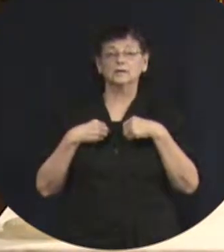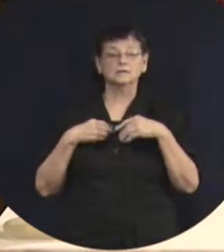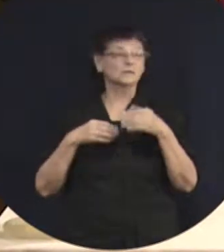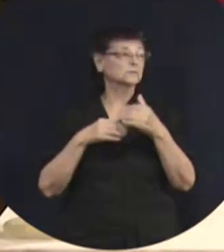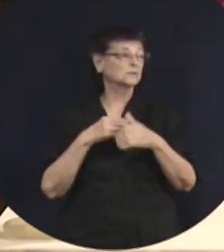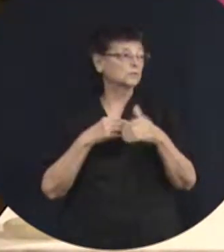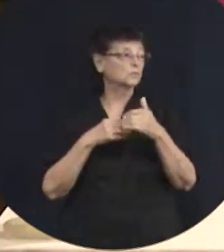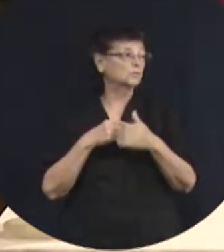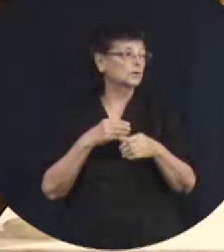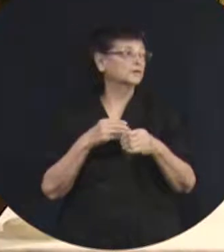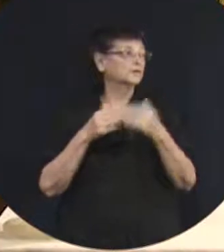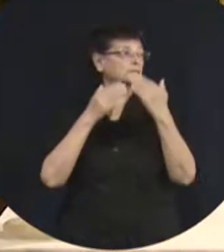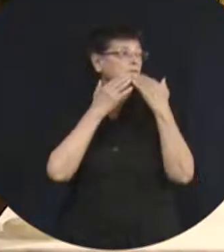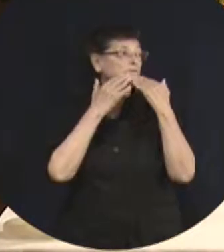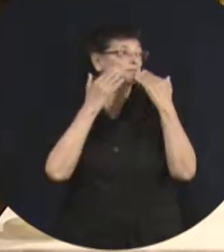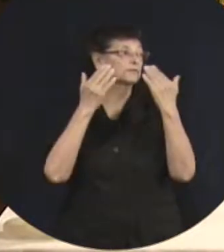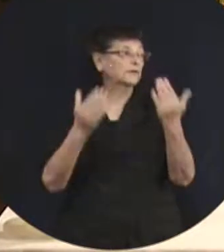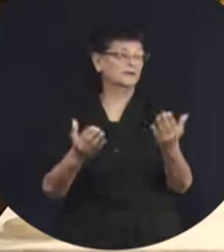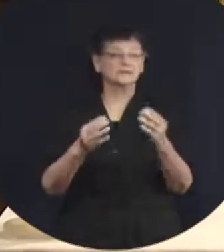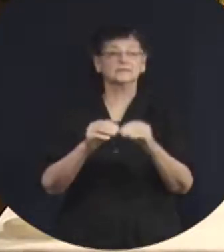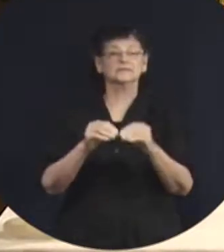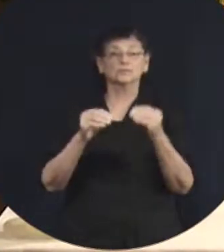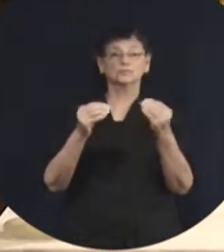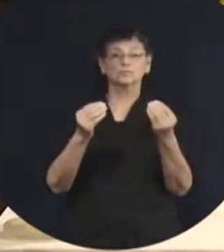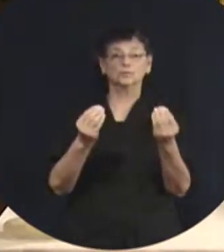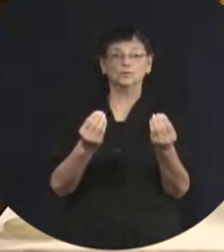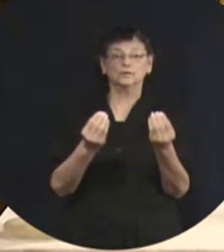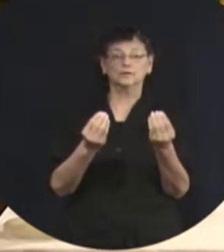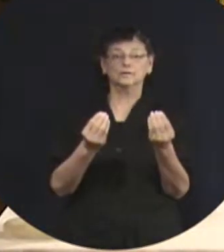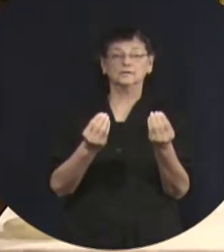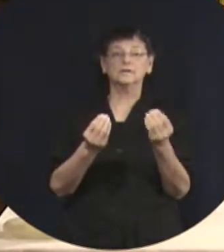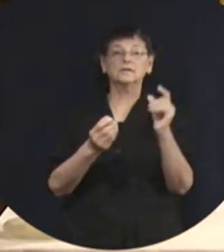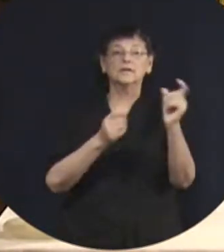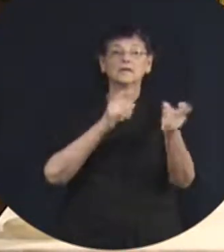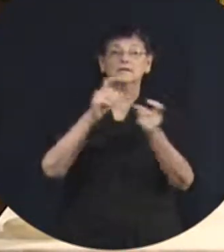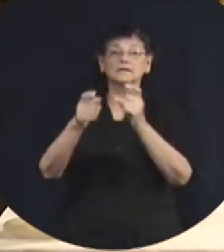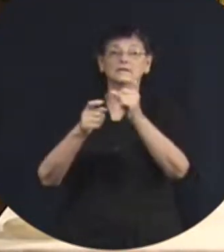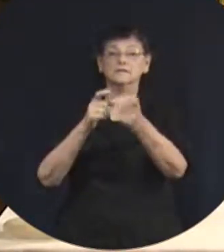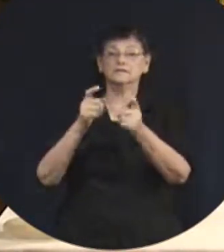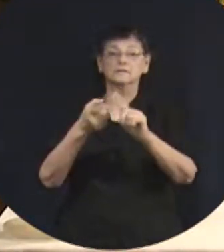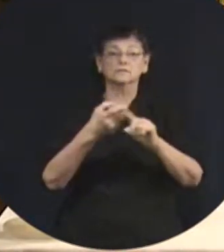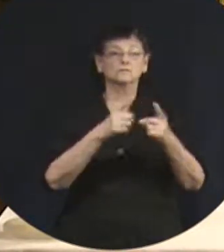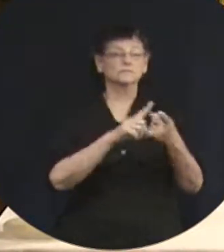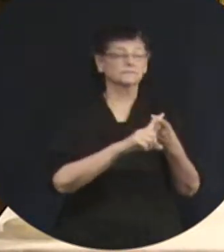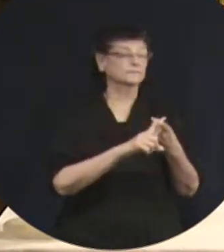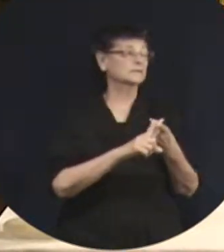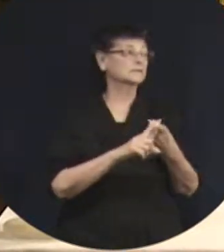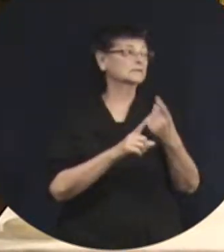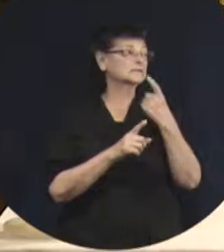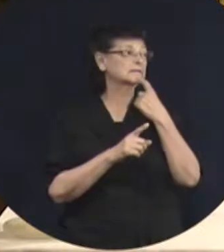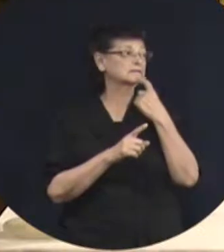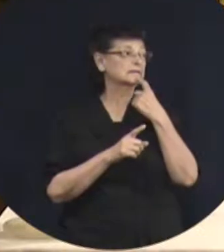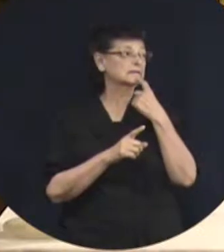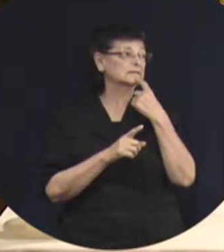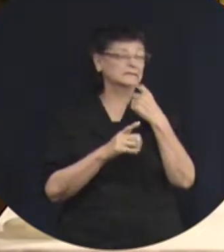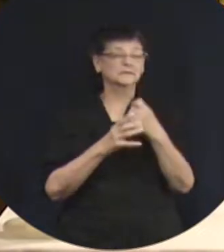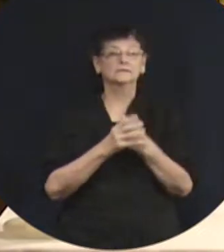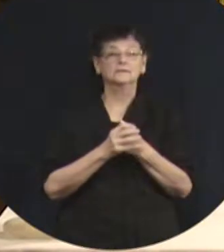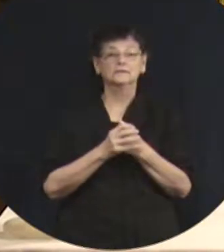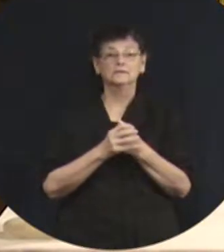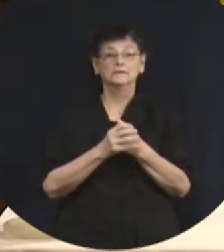pan. Dándote gracias, lo partió y lo dio a sus discípulos,